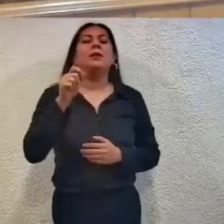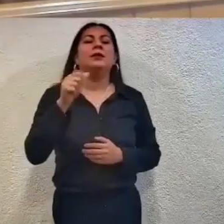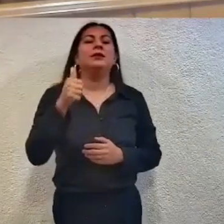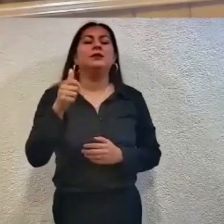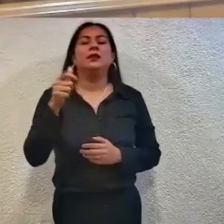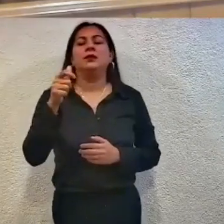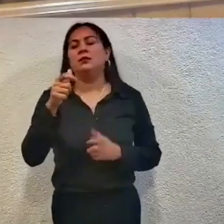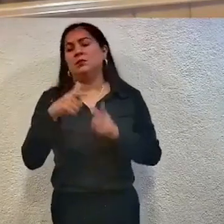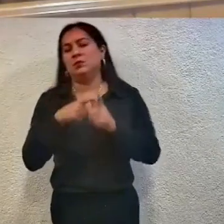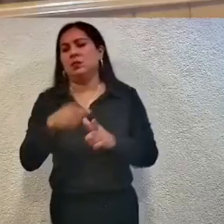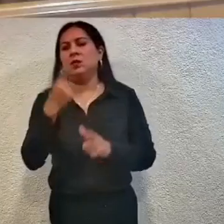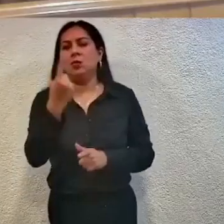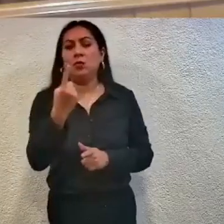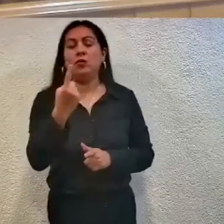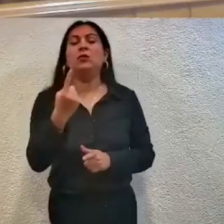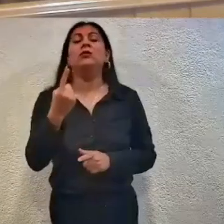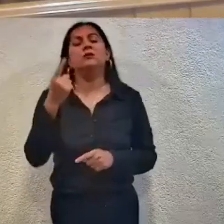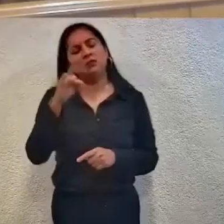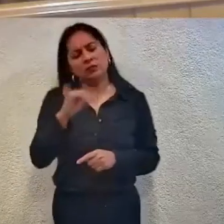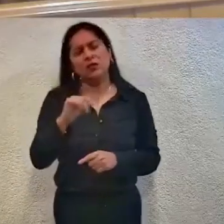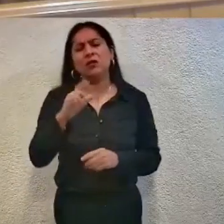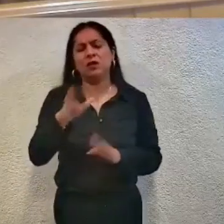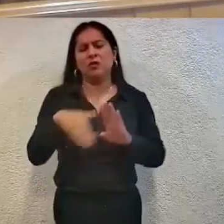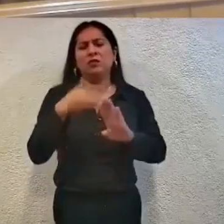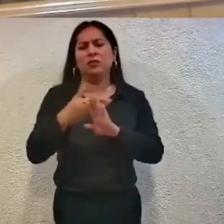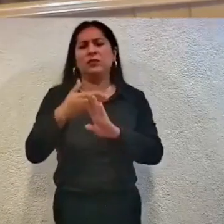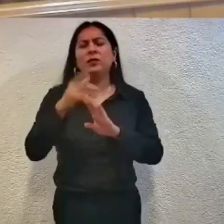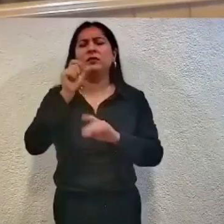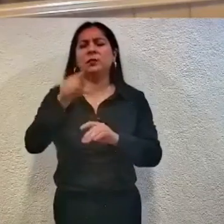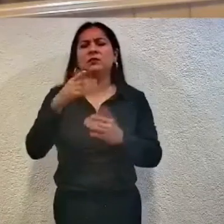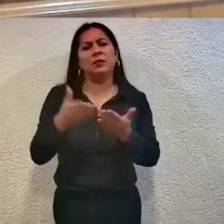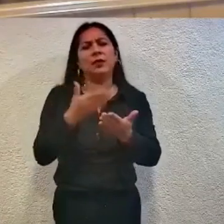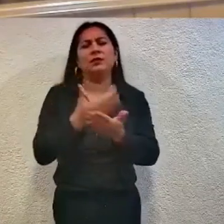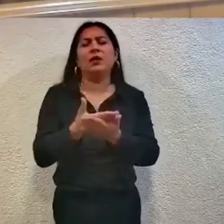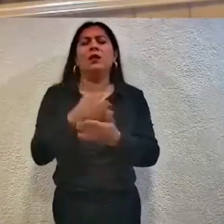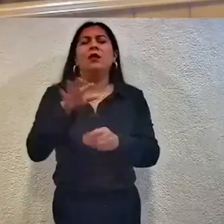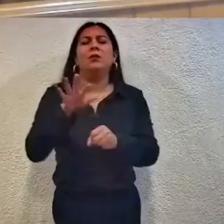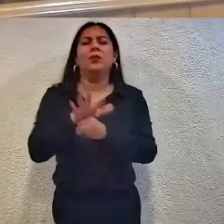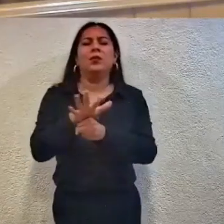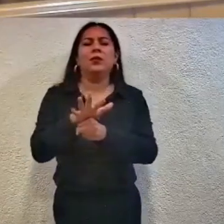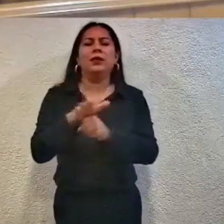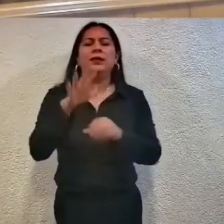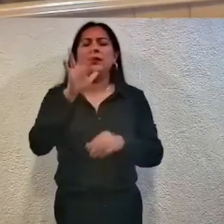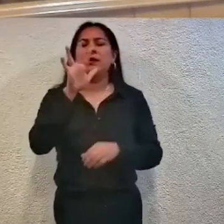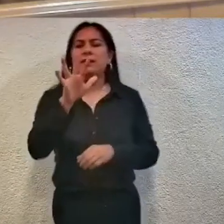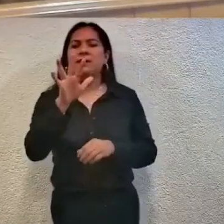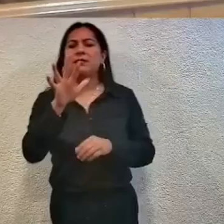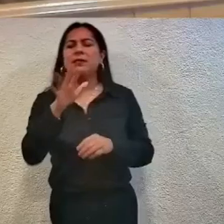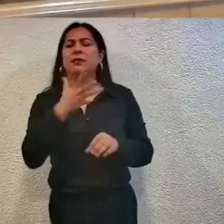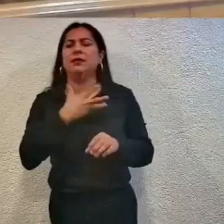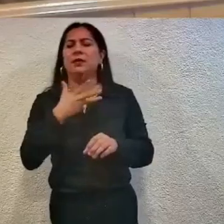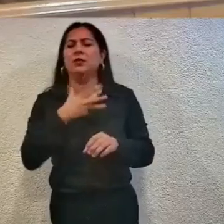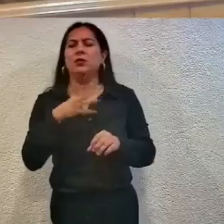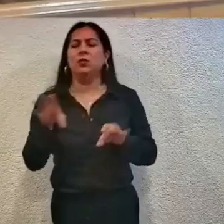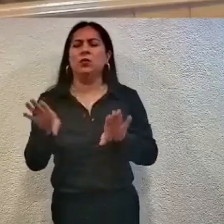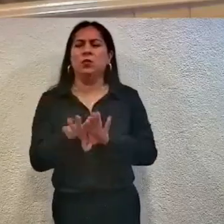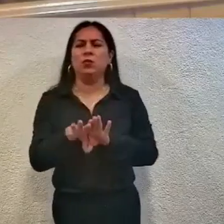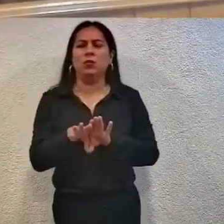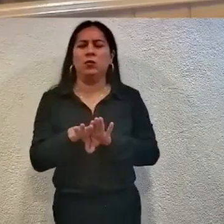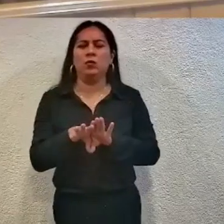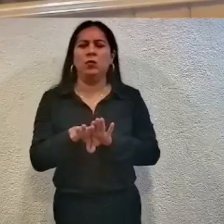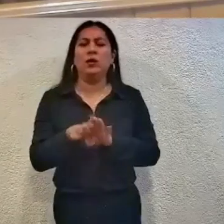2640 básica y 2640 contigua 1, se declara fundada la causal de nulidad planteada relativa a la fracción